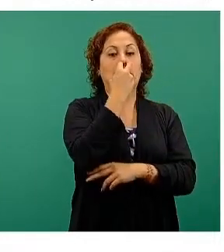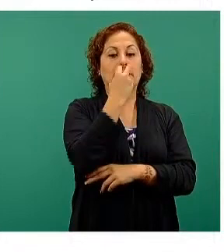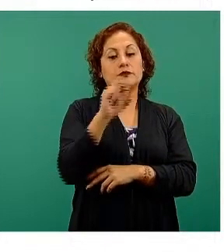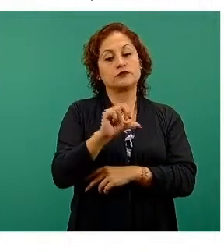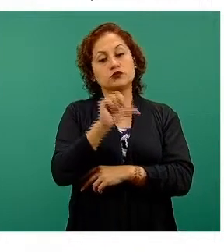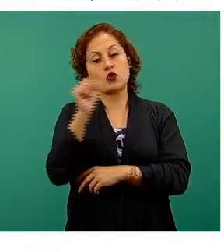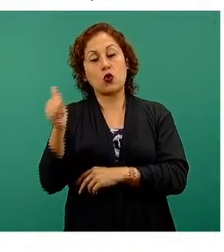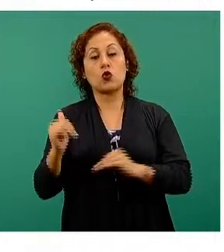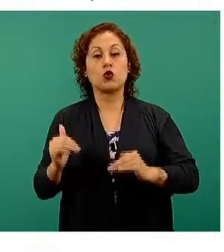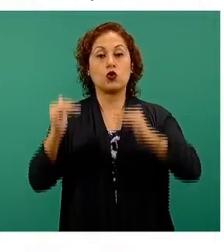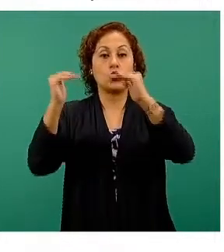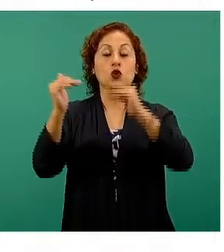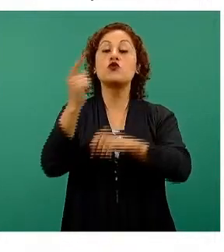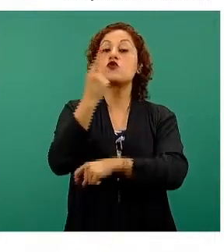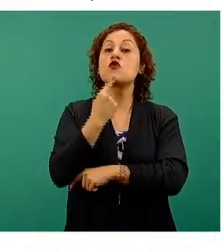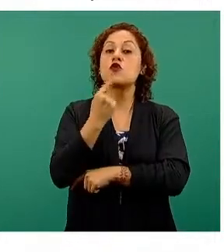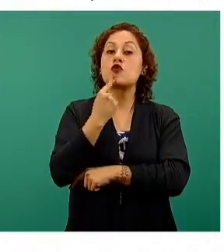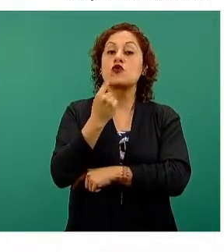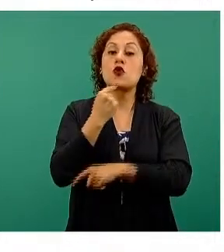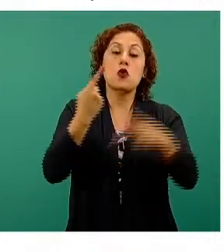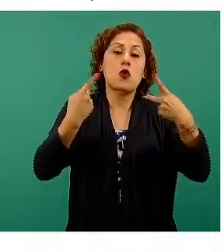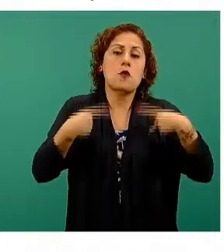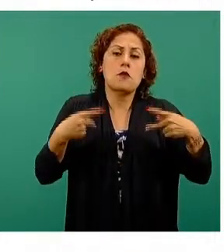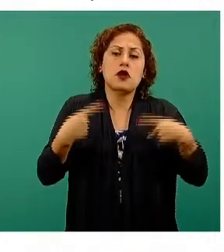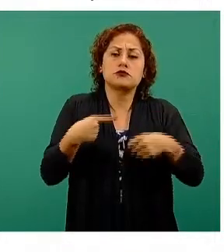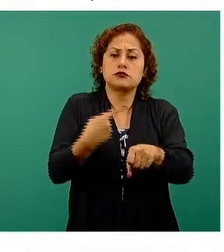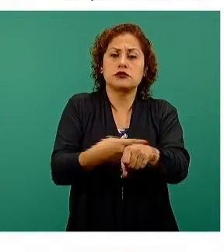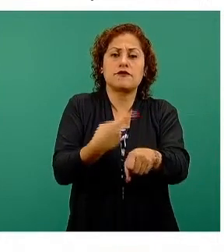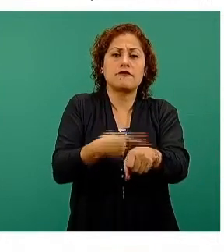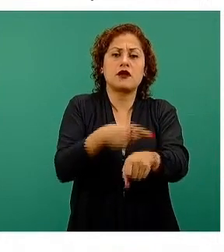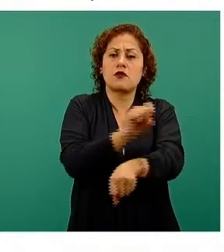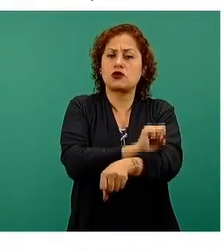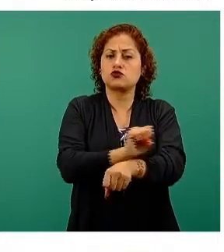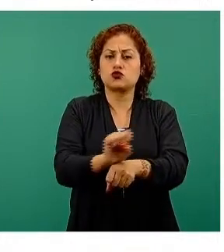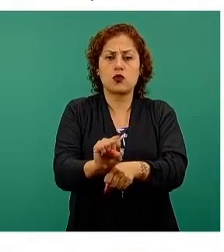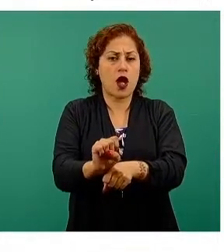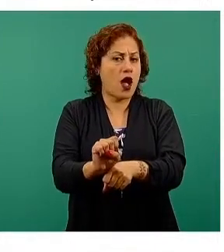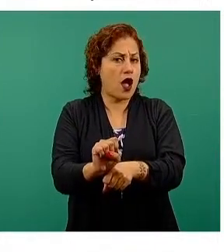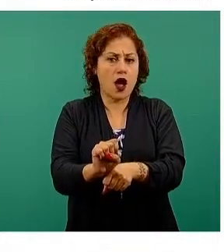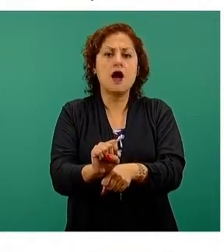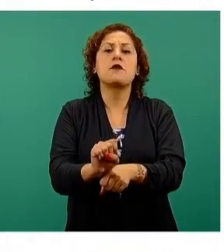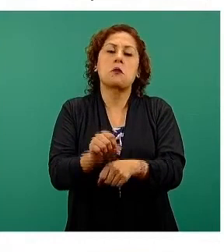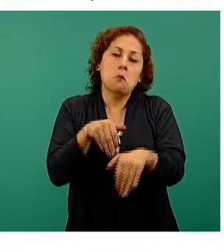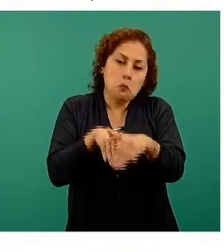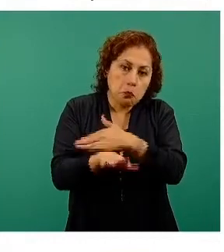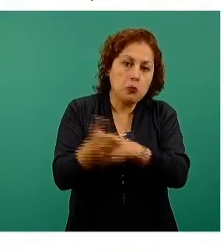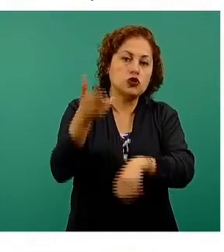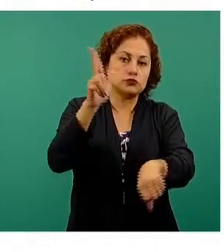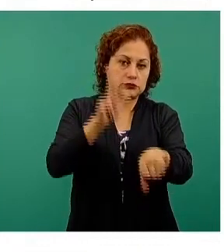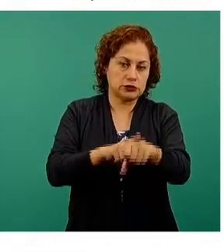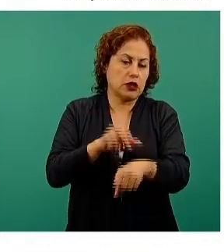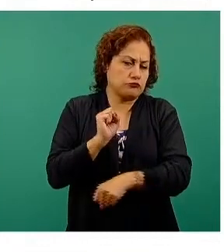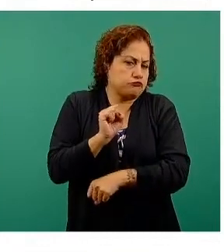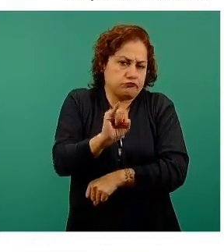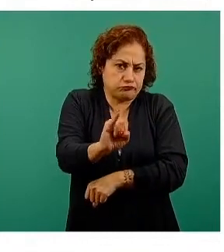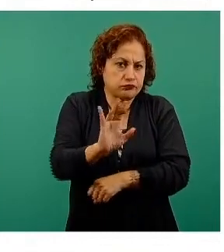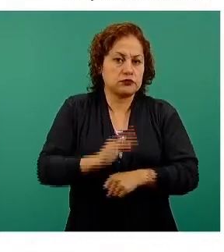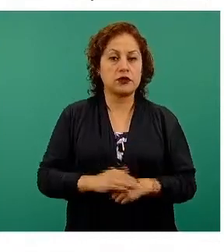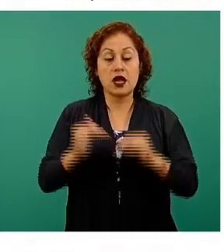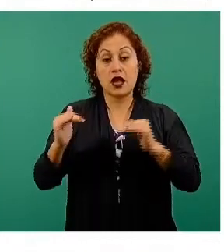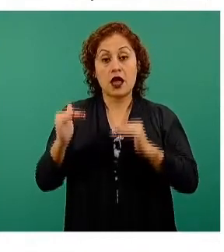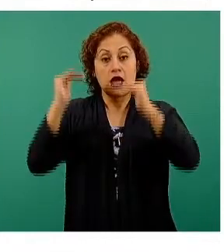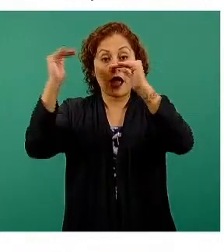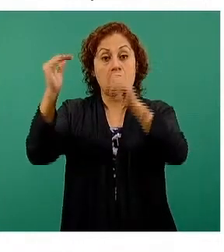no requieren hospitalización, que no requieren ventilación mecánica, pero sí hospitalización, y la marrón